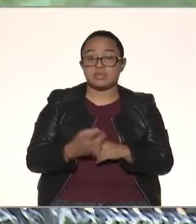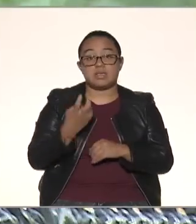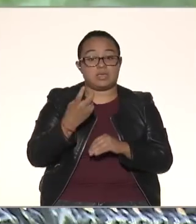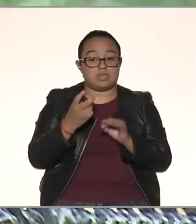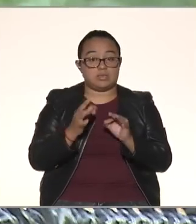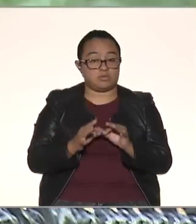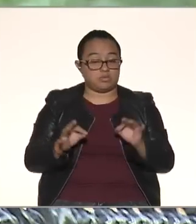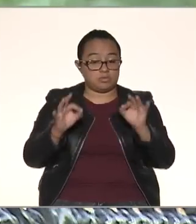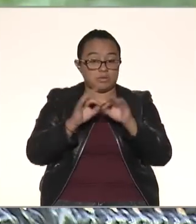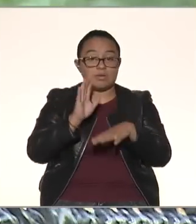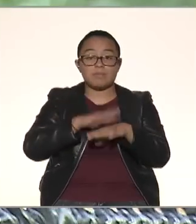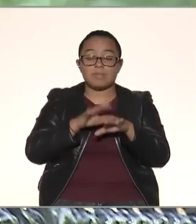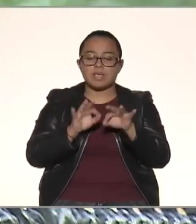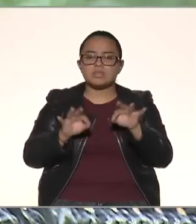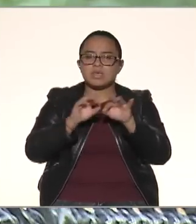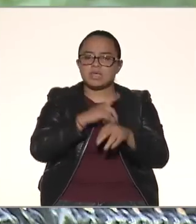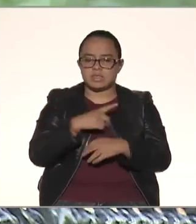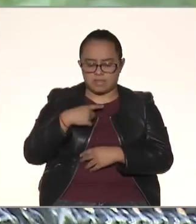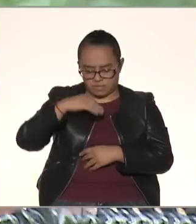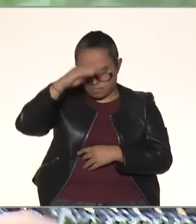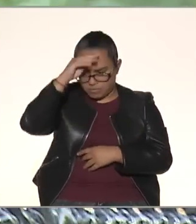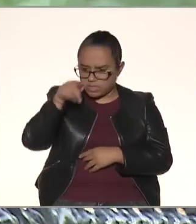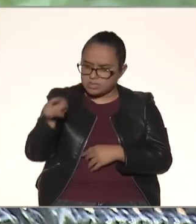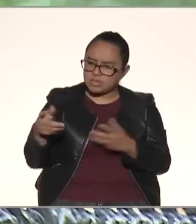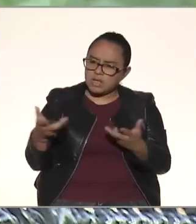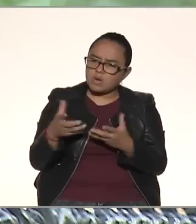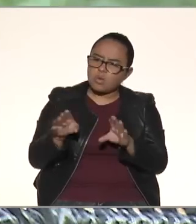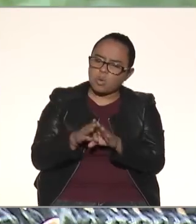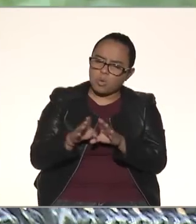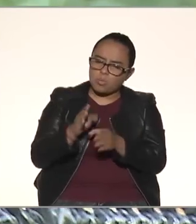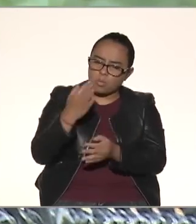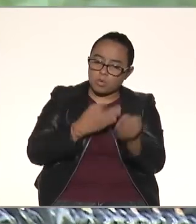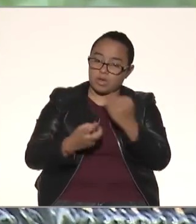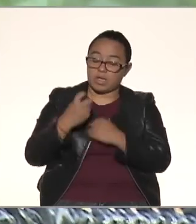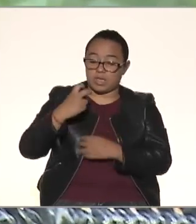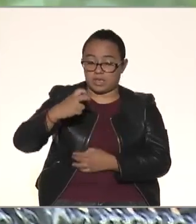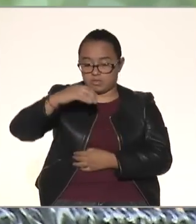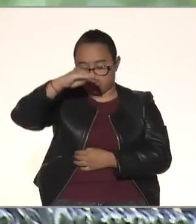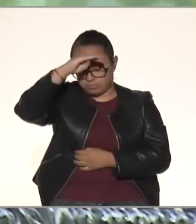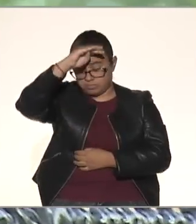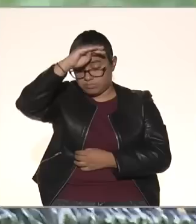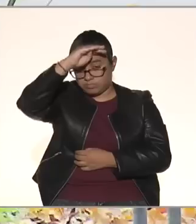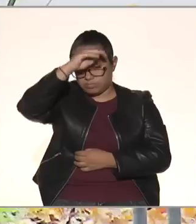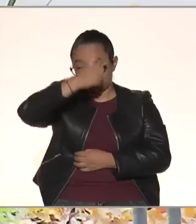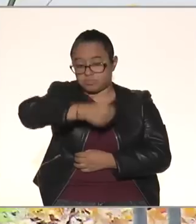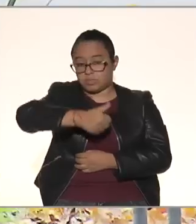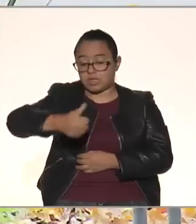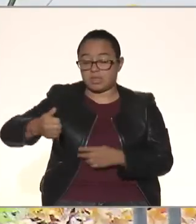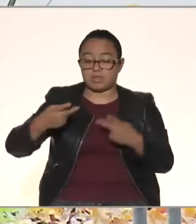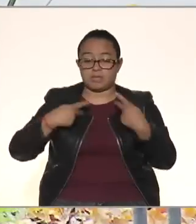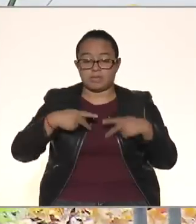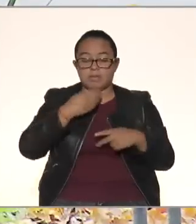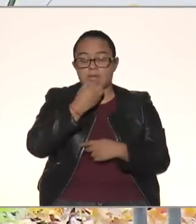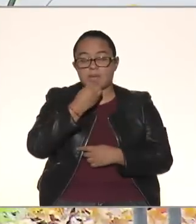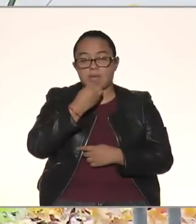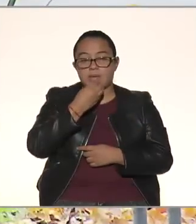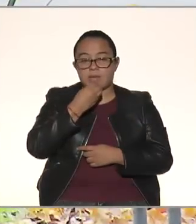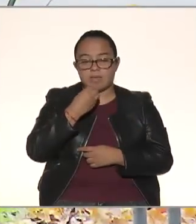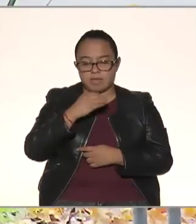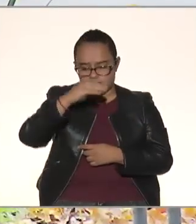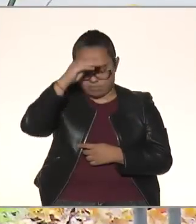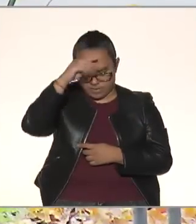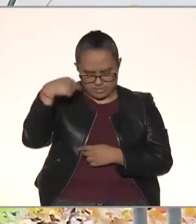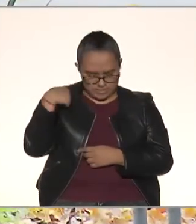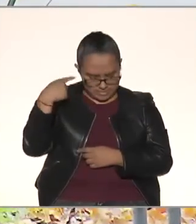muy importante, sobre todo para entender cómo actúa con nosotros. Estas son las bases del pensamiento crítico que hay que aplicarlo en cualquiera de las fases. El pensamiento